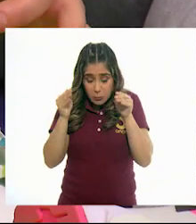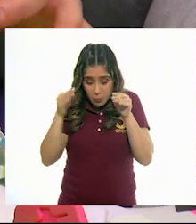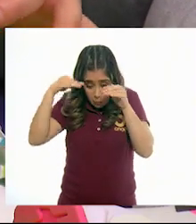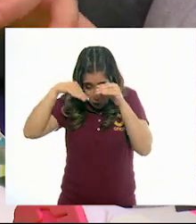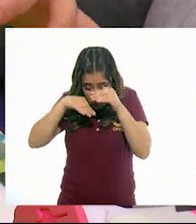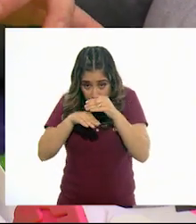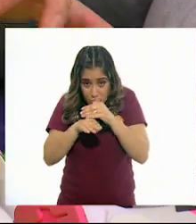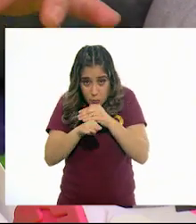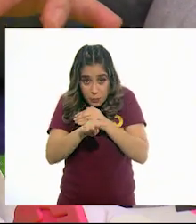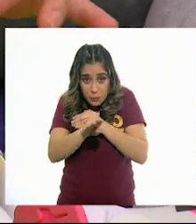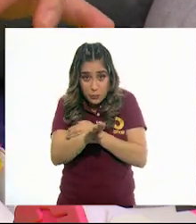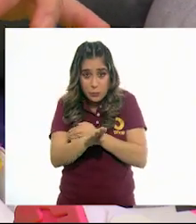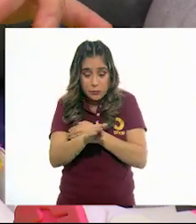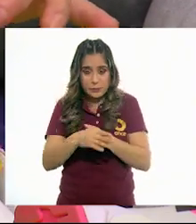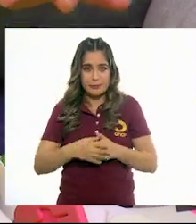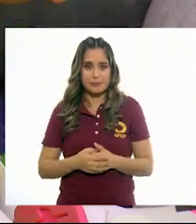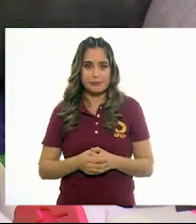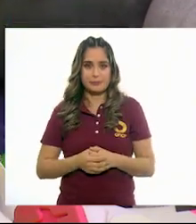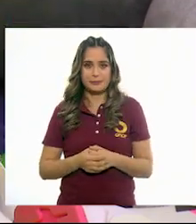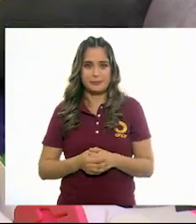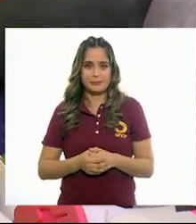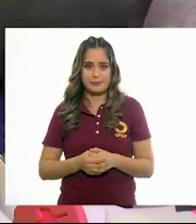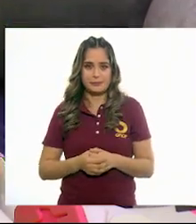adentro de la cueva.